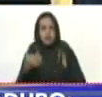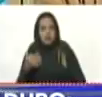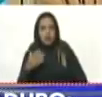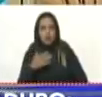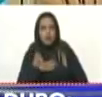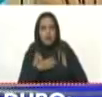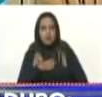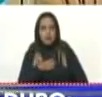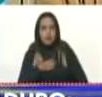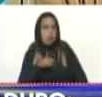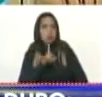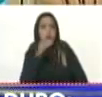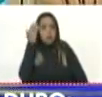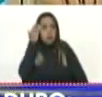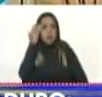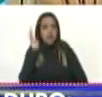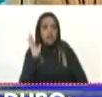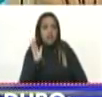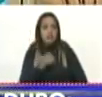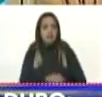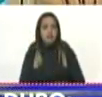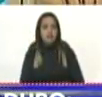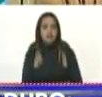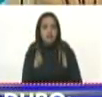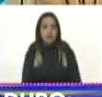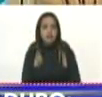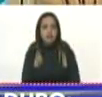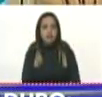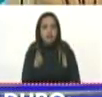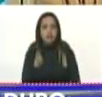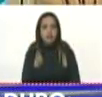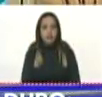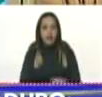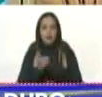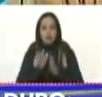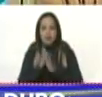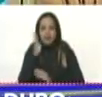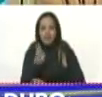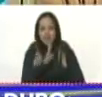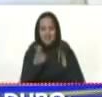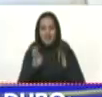no sabía, mira. ¿Está bien? Pida la bendición.